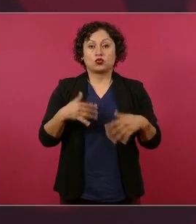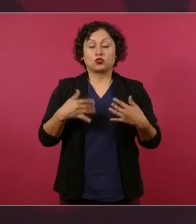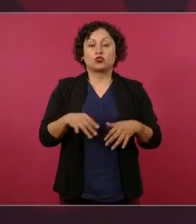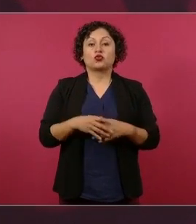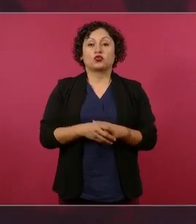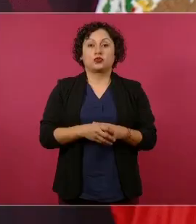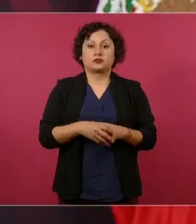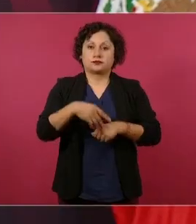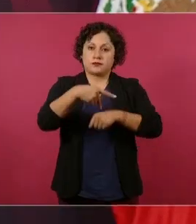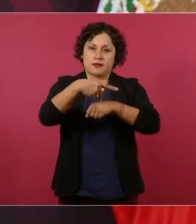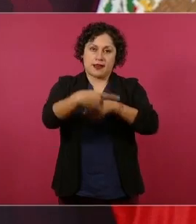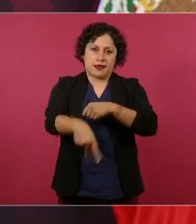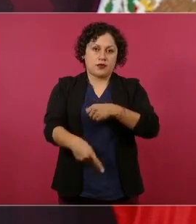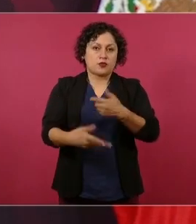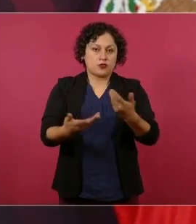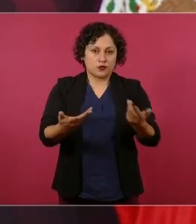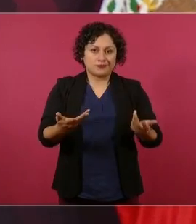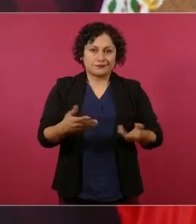hay riesgos.